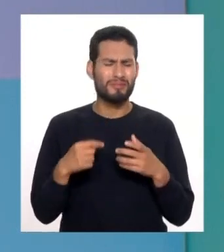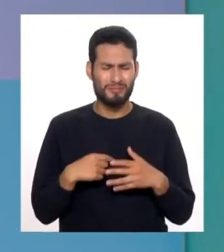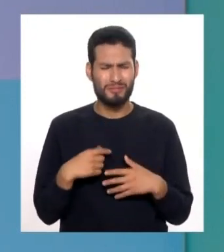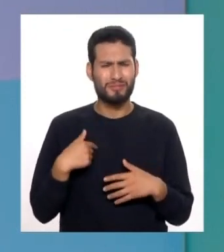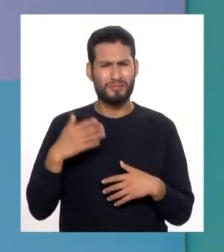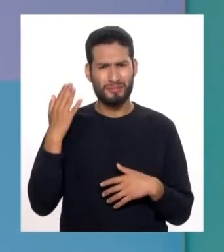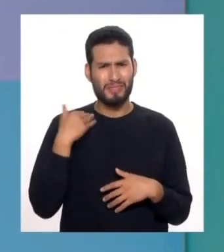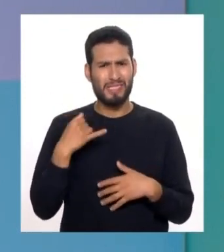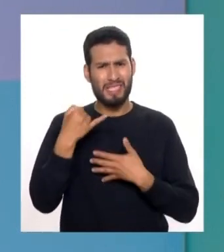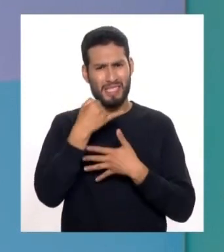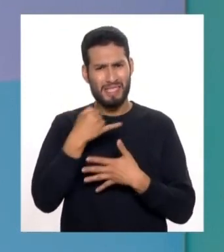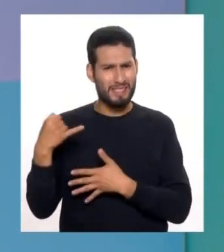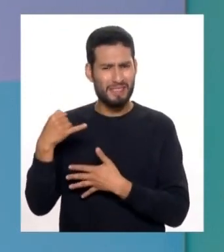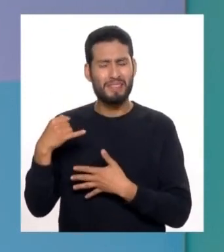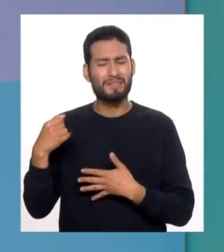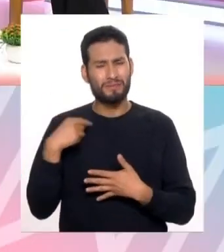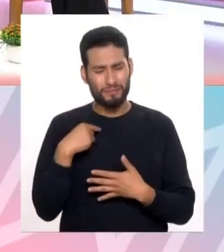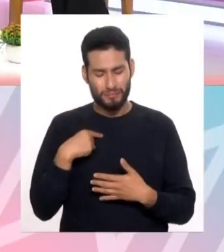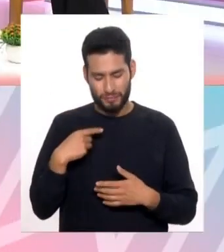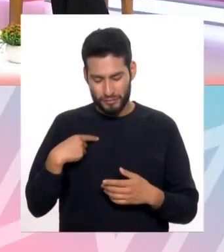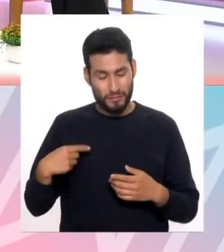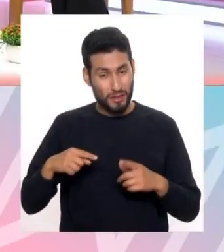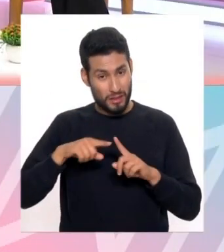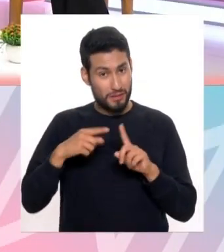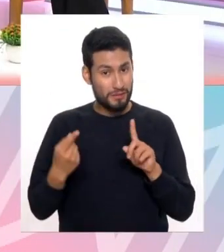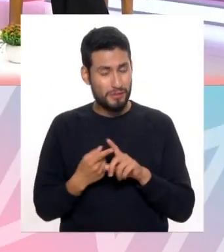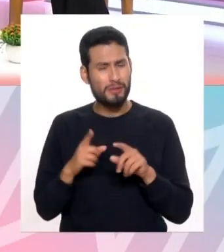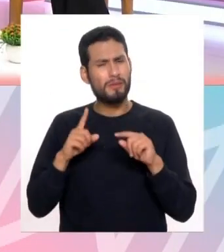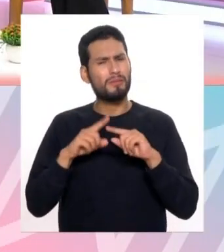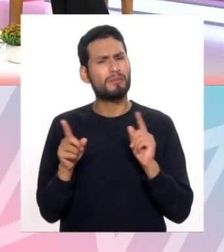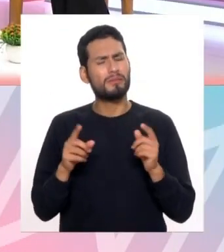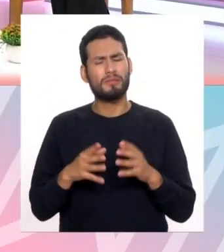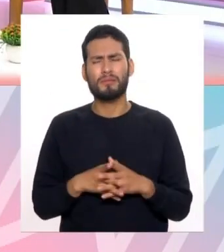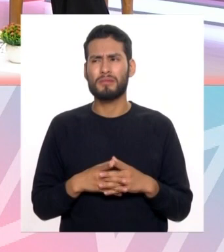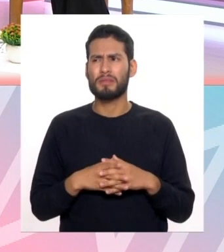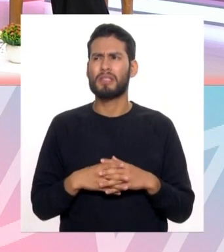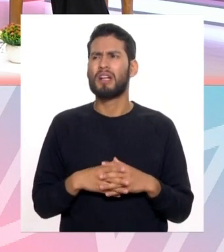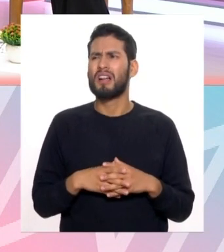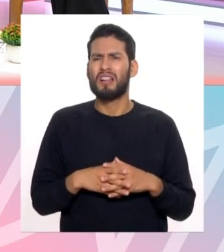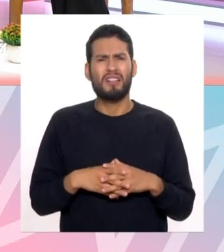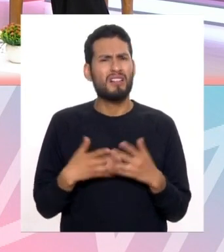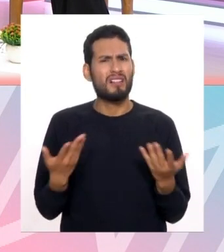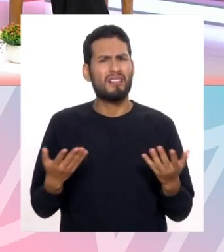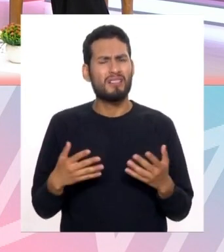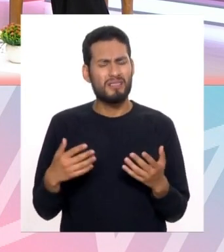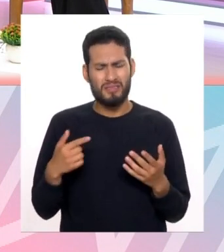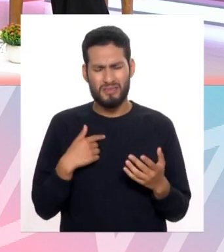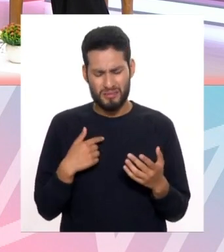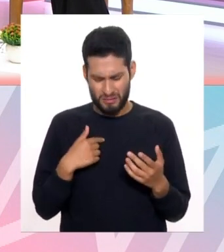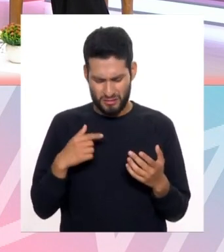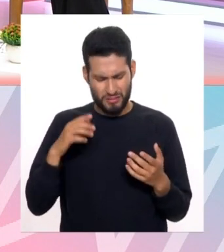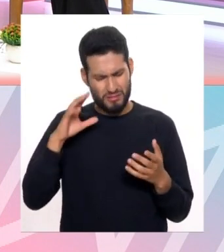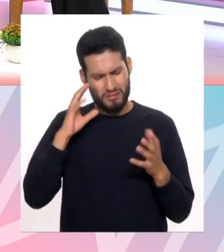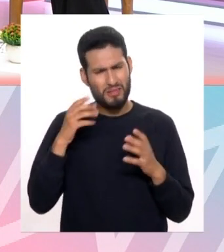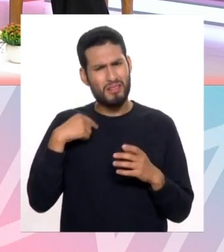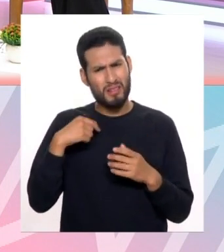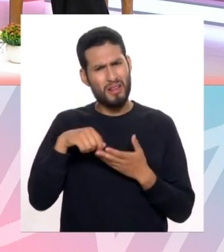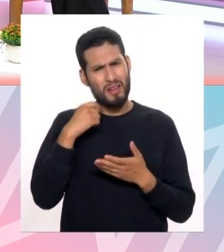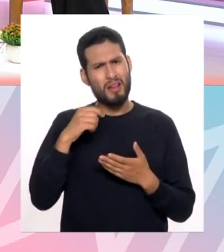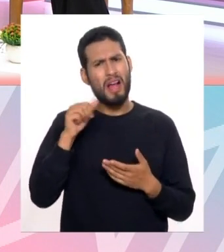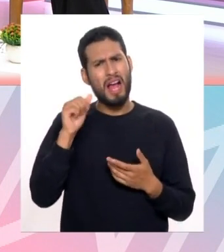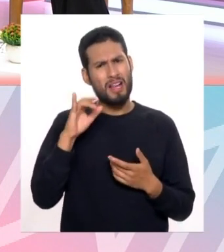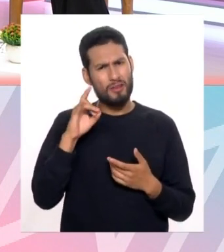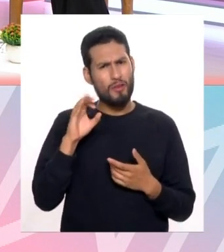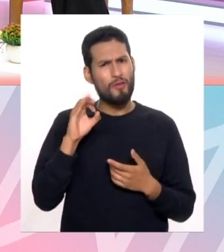6 semanas que estaba embarazada, pero tiempo atrás no he consumido el ácido fólico porque venía a